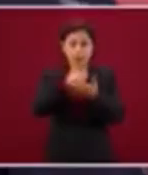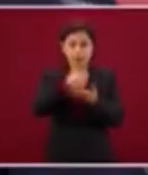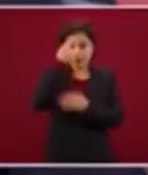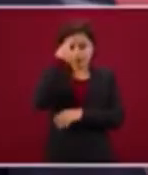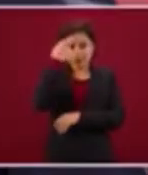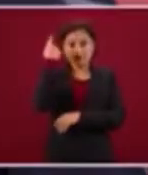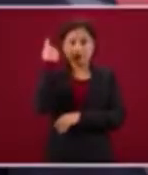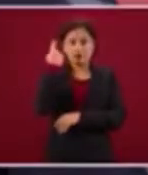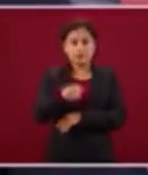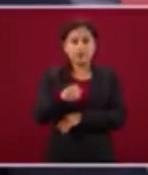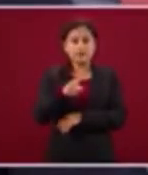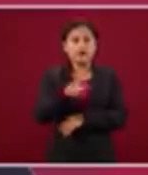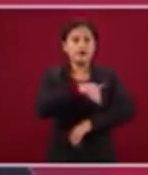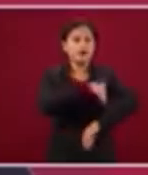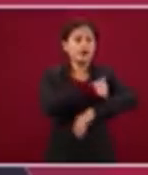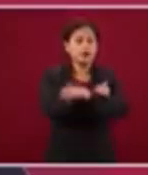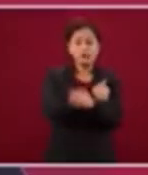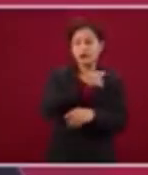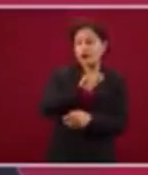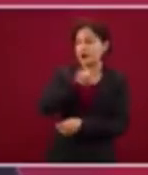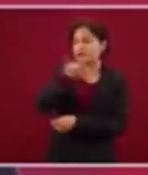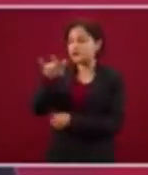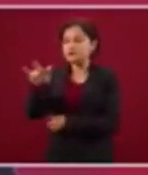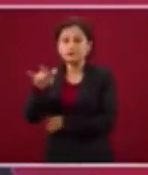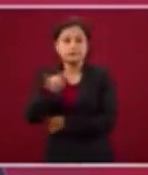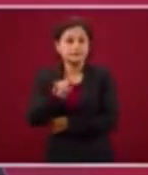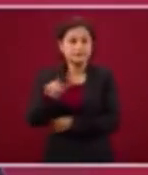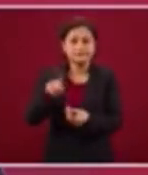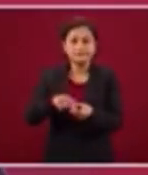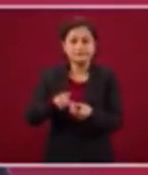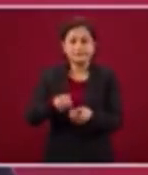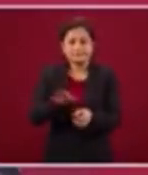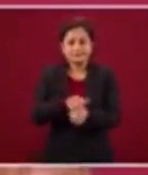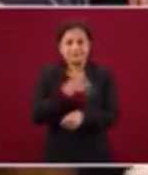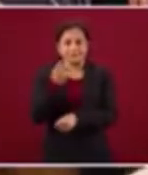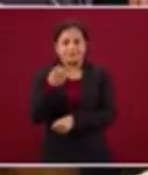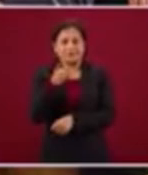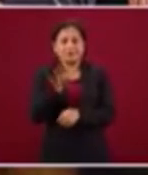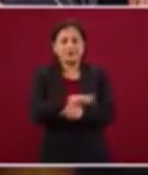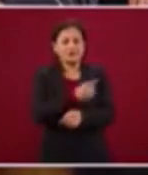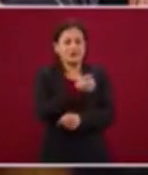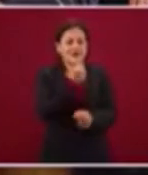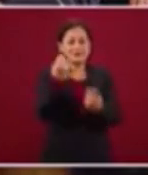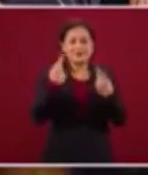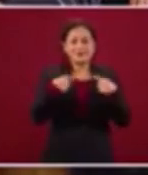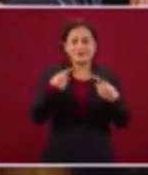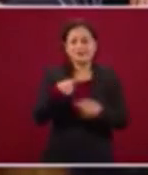que a la gente más le llamó la atención. Entonces,